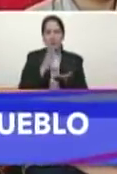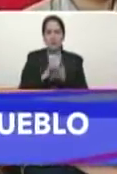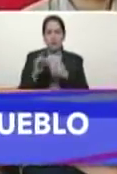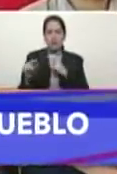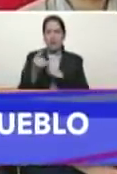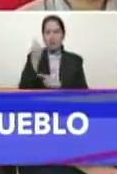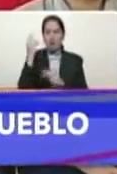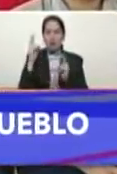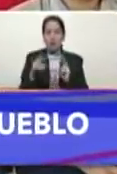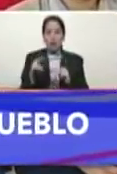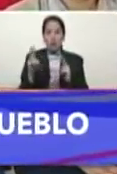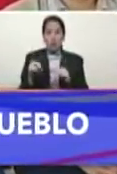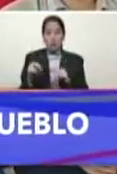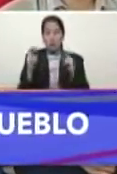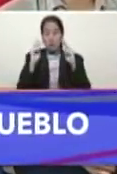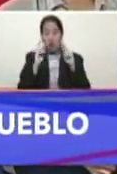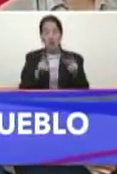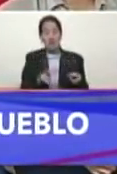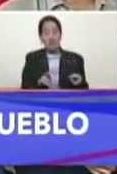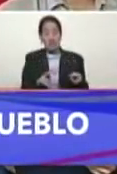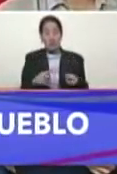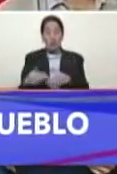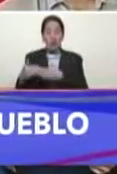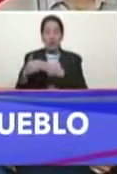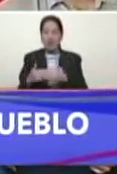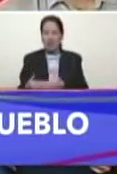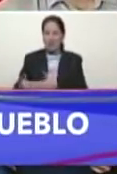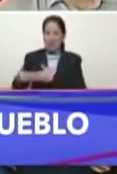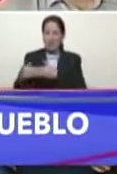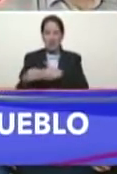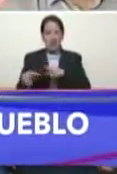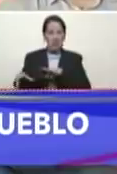Es la visión imperial, colonialista.